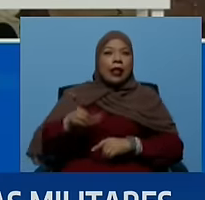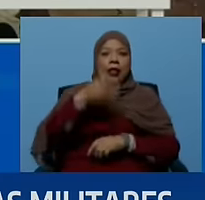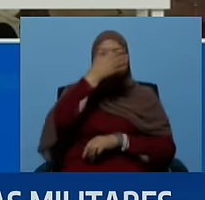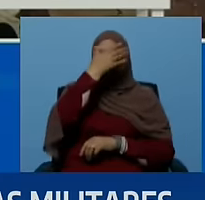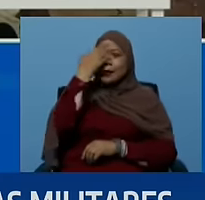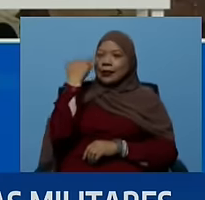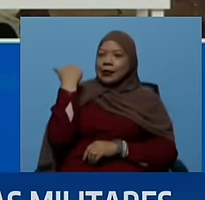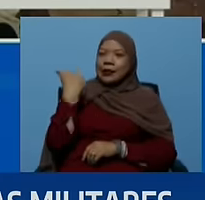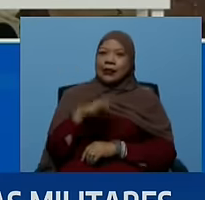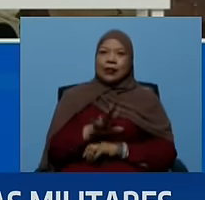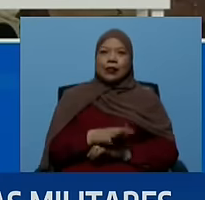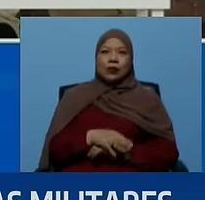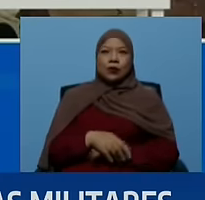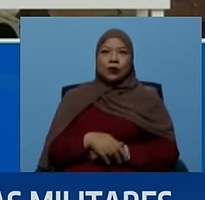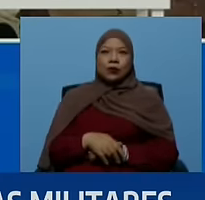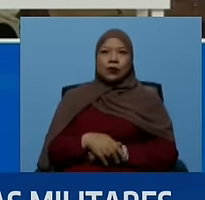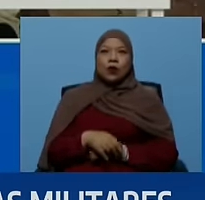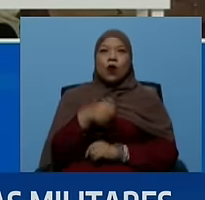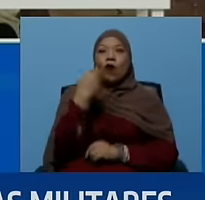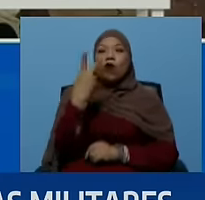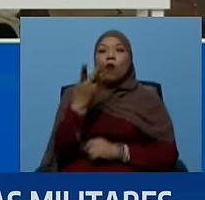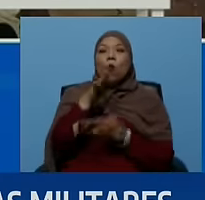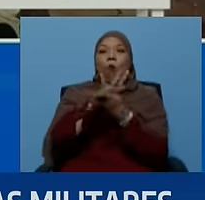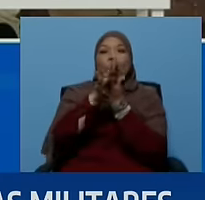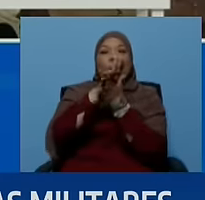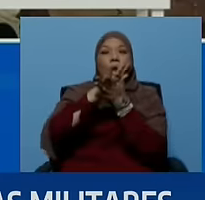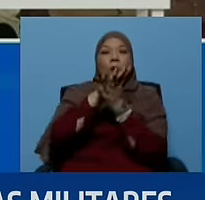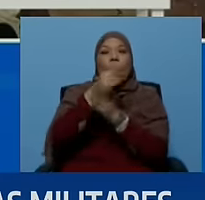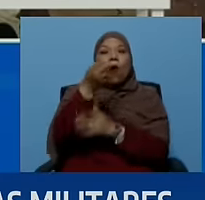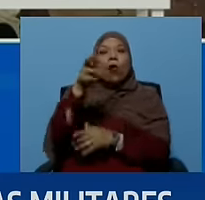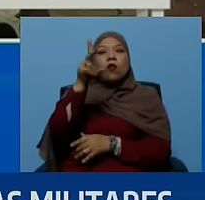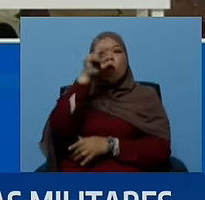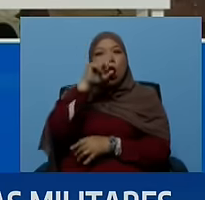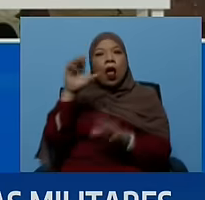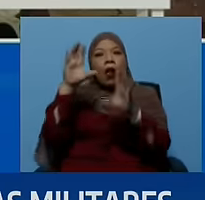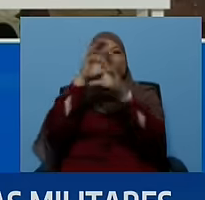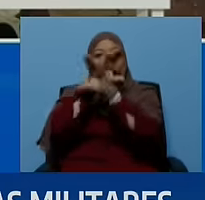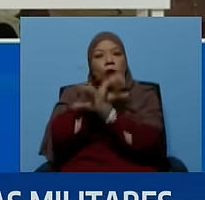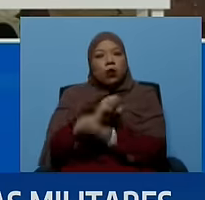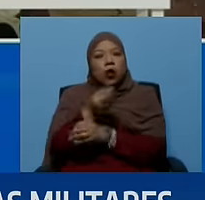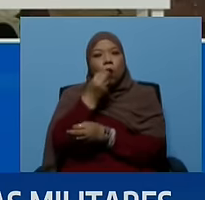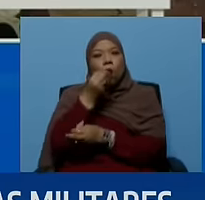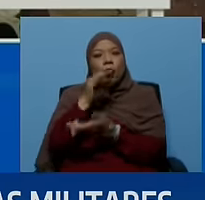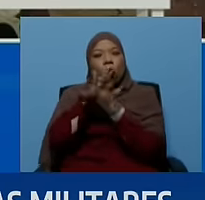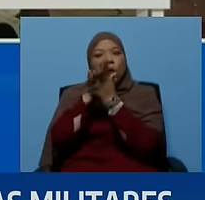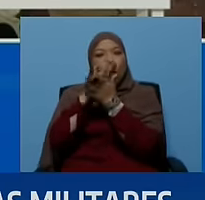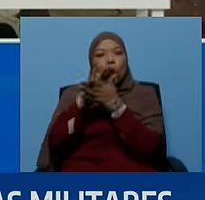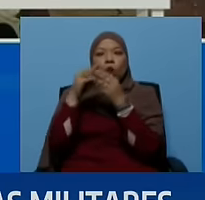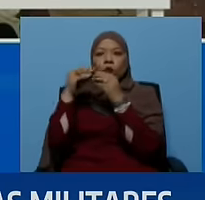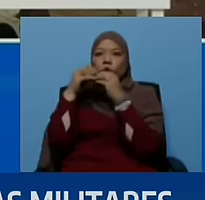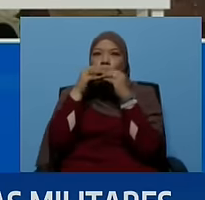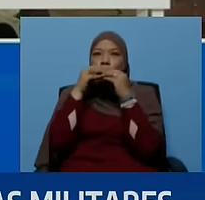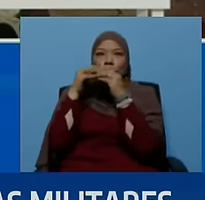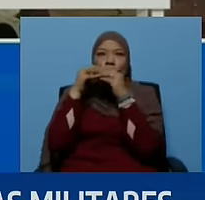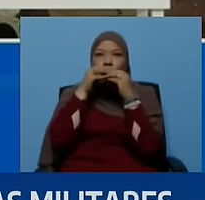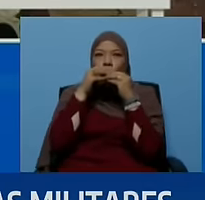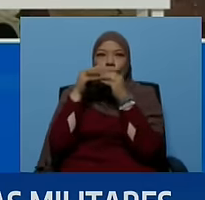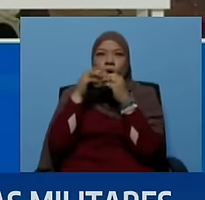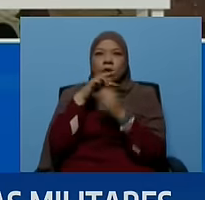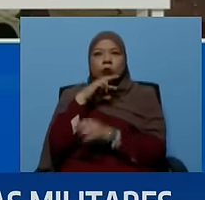descuidó porque se come dos arepas a las 12 de la noche Hay que hacer la